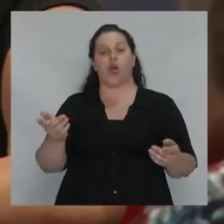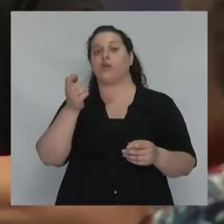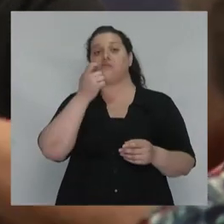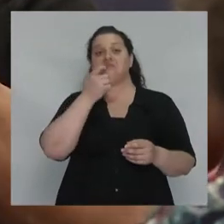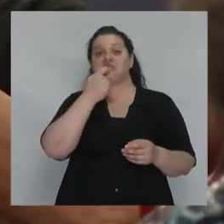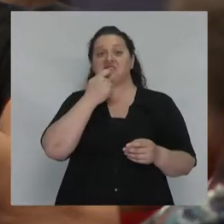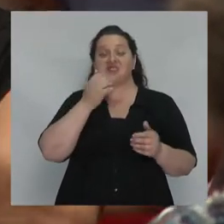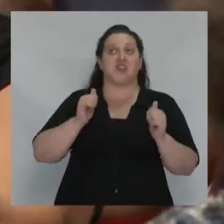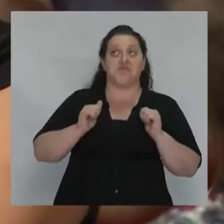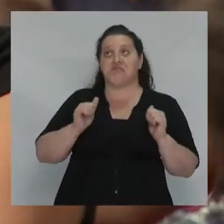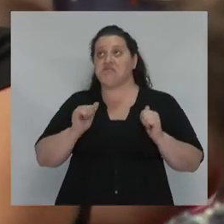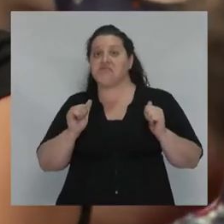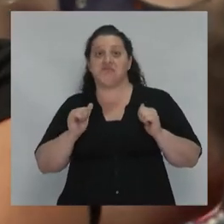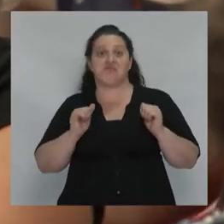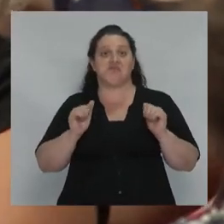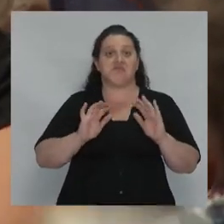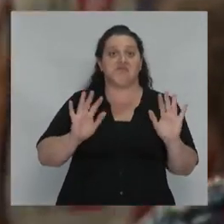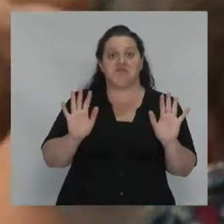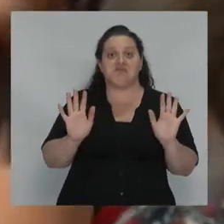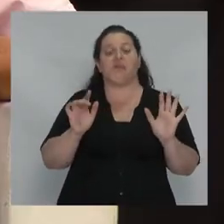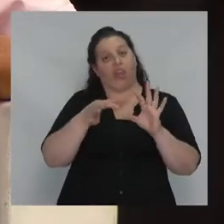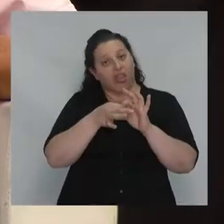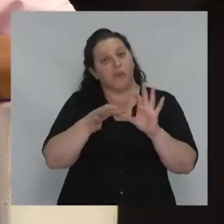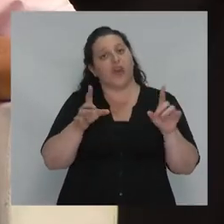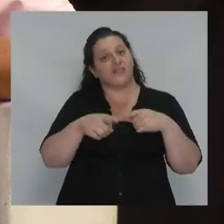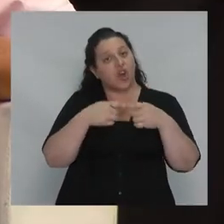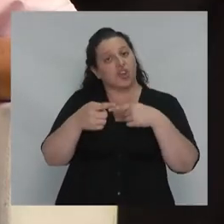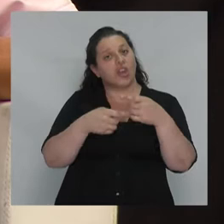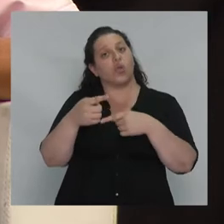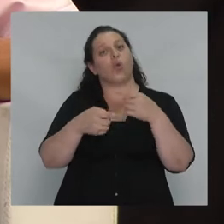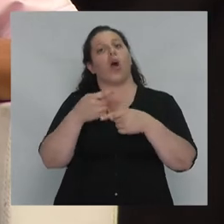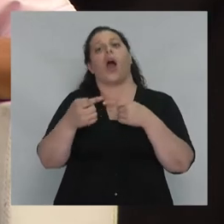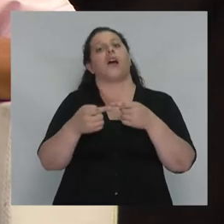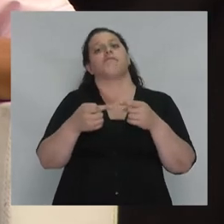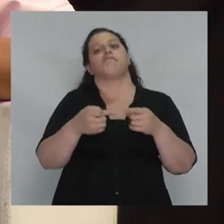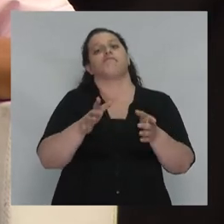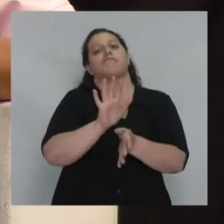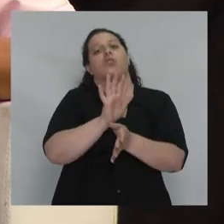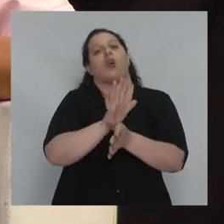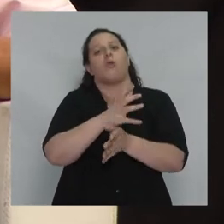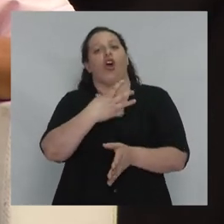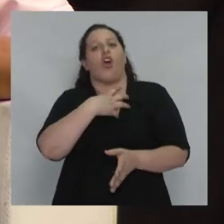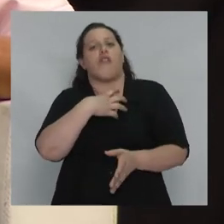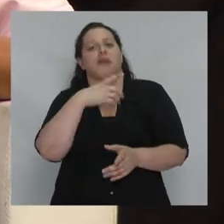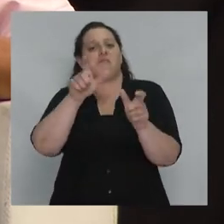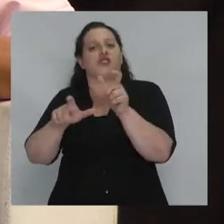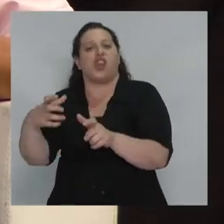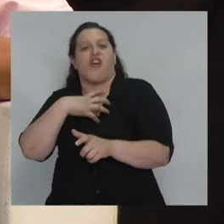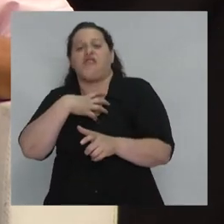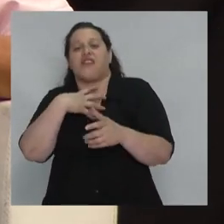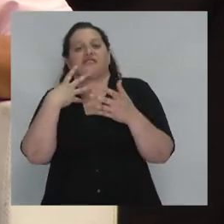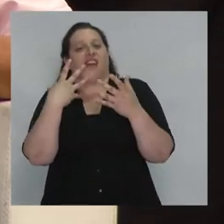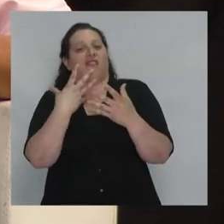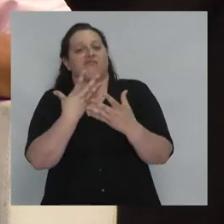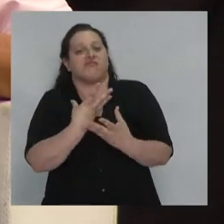hagamos, la democracia va a seguir perdiendo, como ha perdido hasta hoy, legitimidad. La gente, ¿por qué dice que no